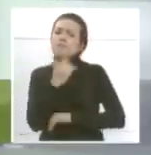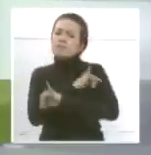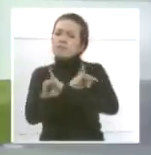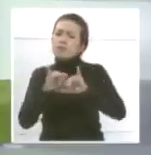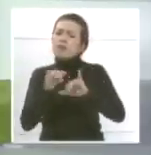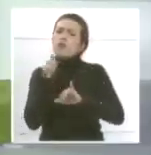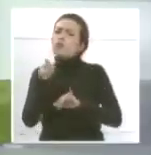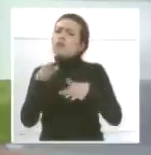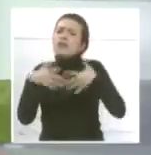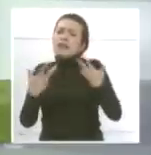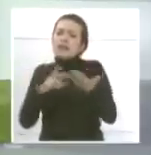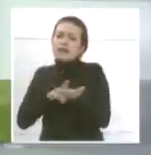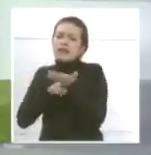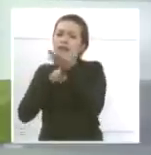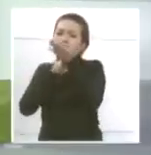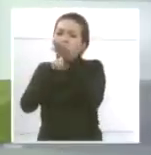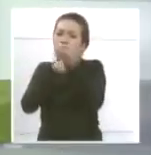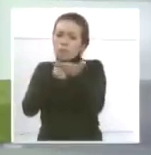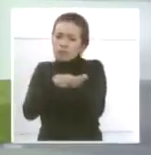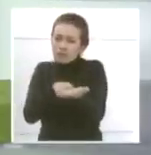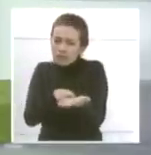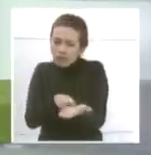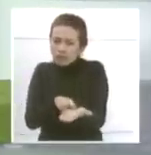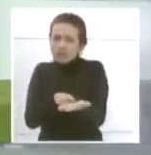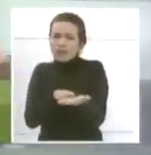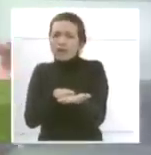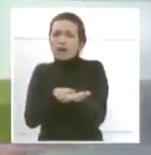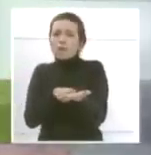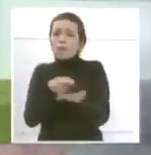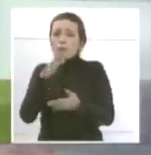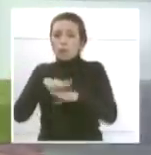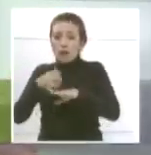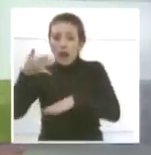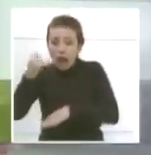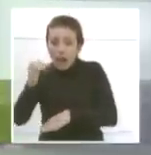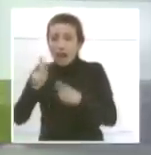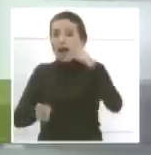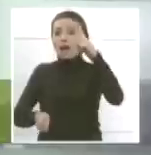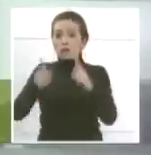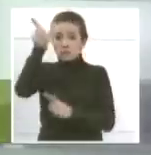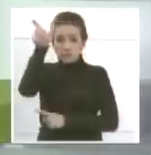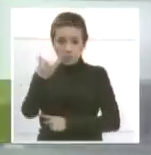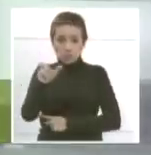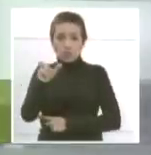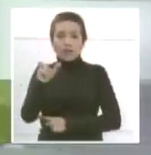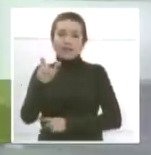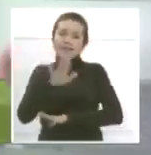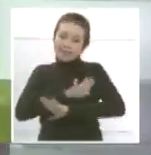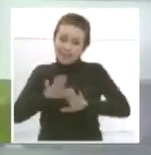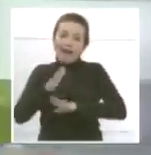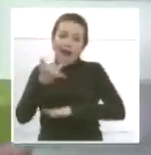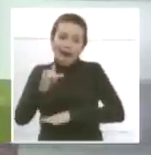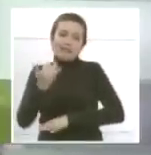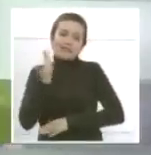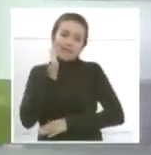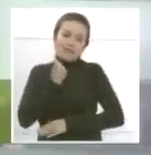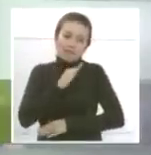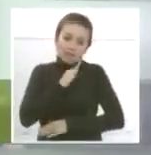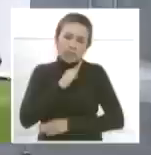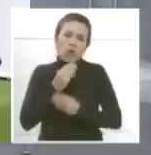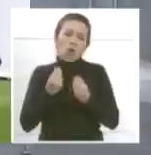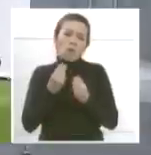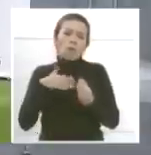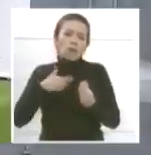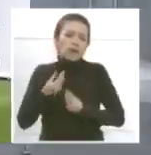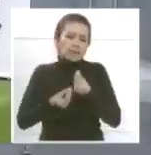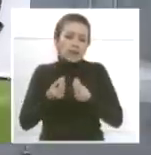sus recomendaciones para aquellas personas que ya tienen estos síntomas y también para prevenir este síntoma,